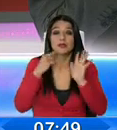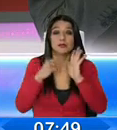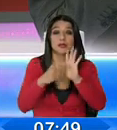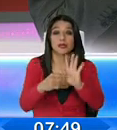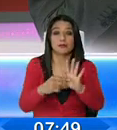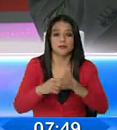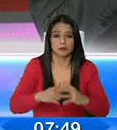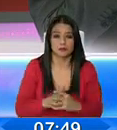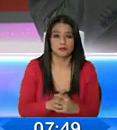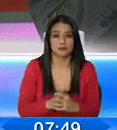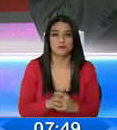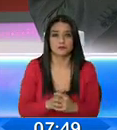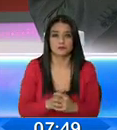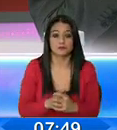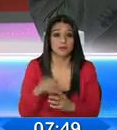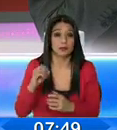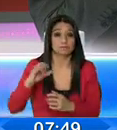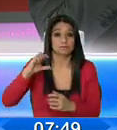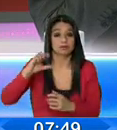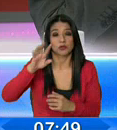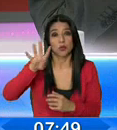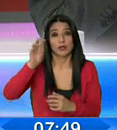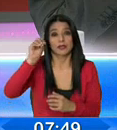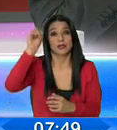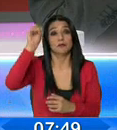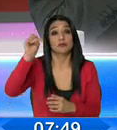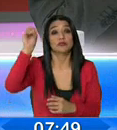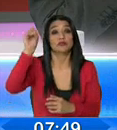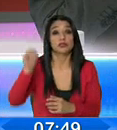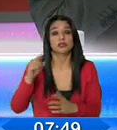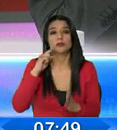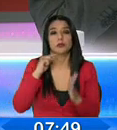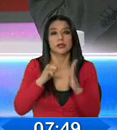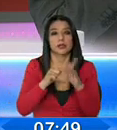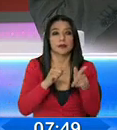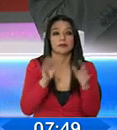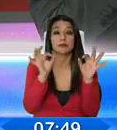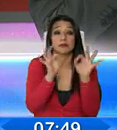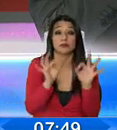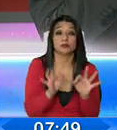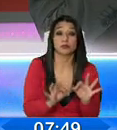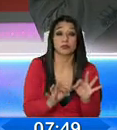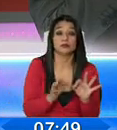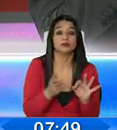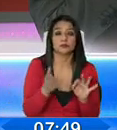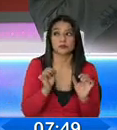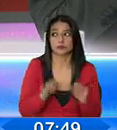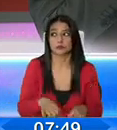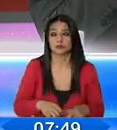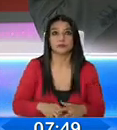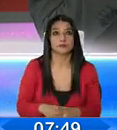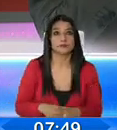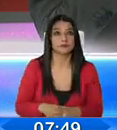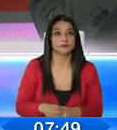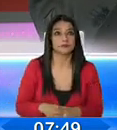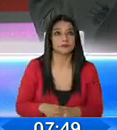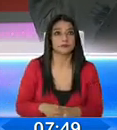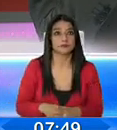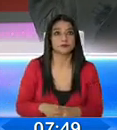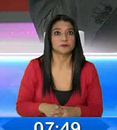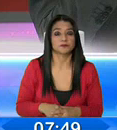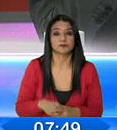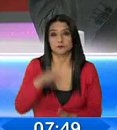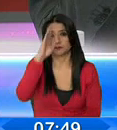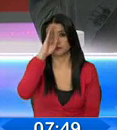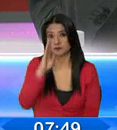en donde esta afectación supera el 40% de lo presupuestado para esta contratación. Señor Contralor, le voy a hacer directo